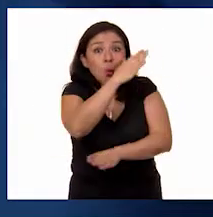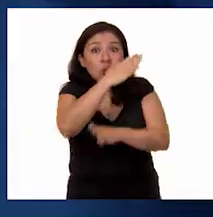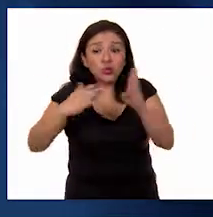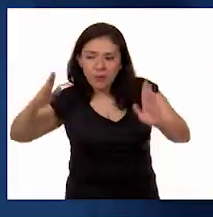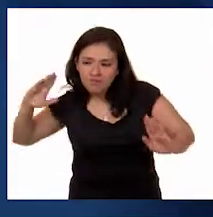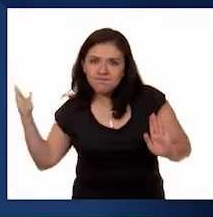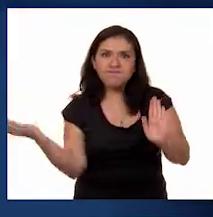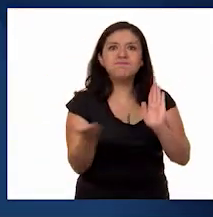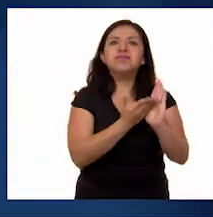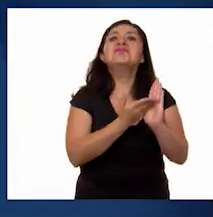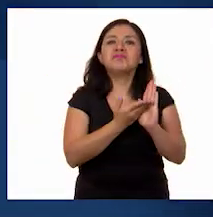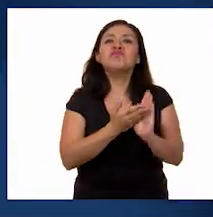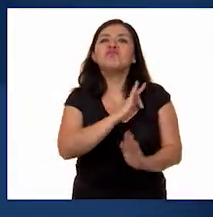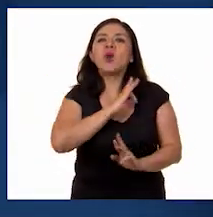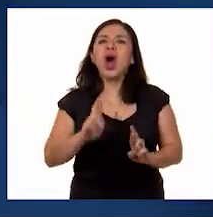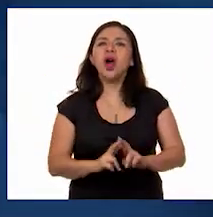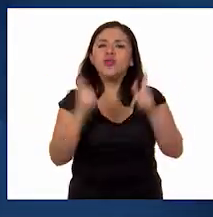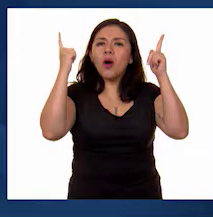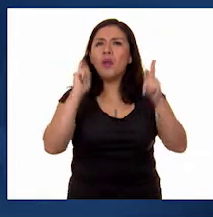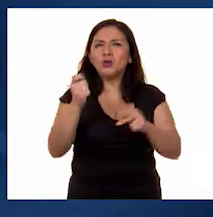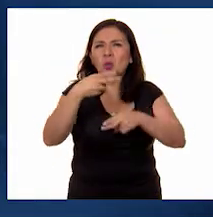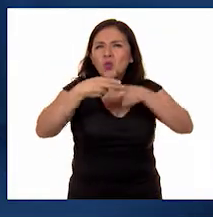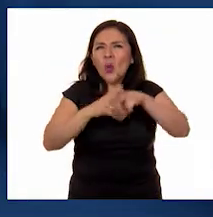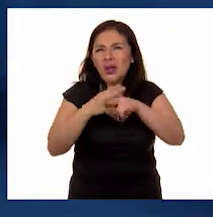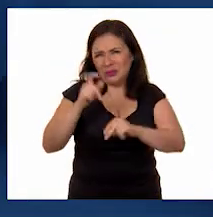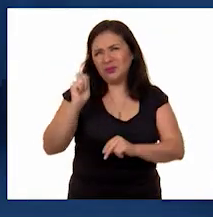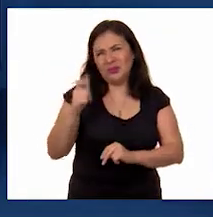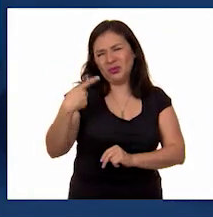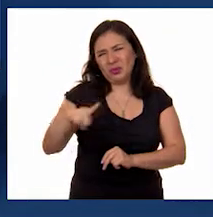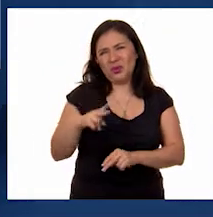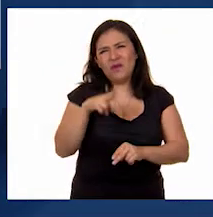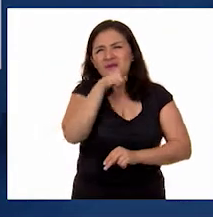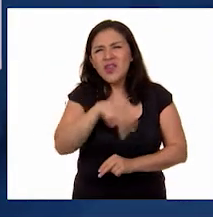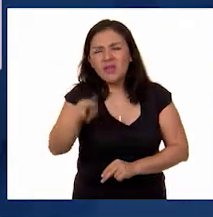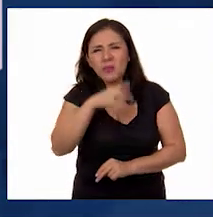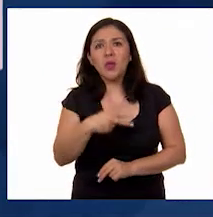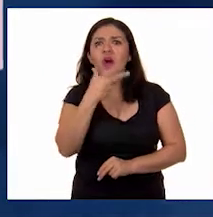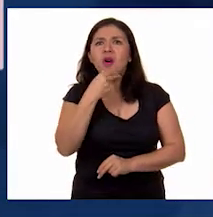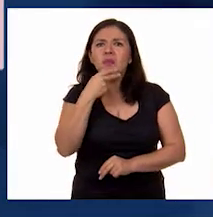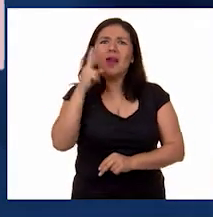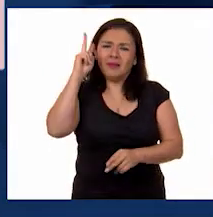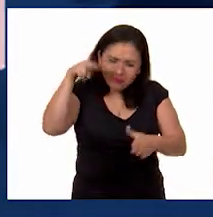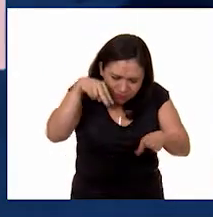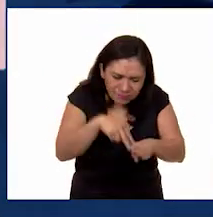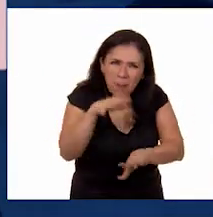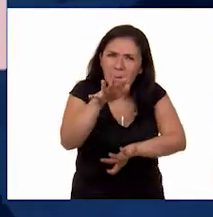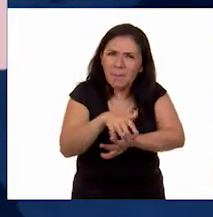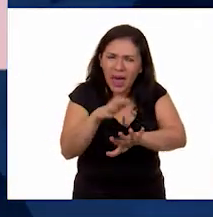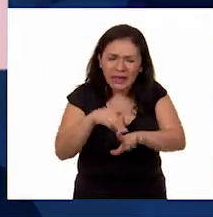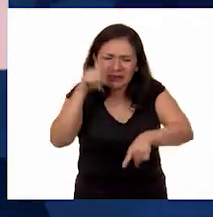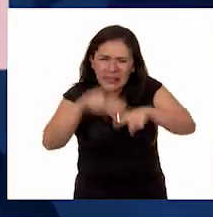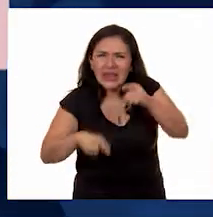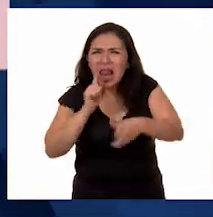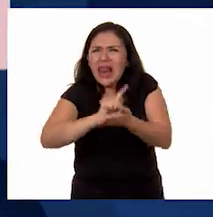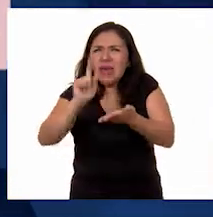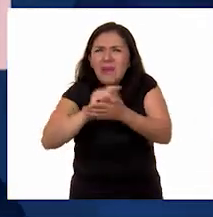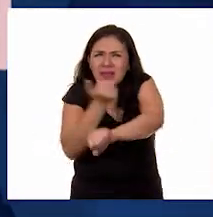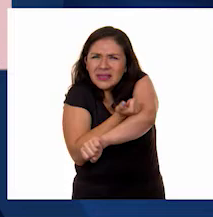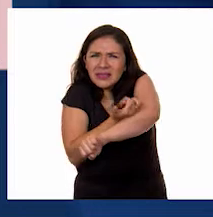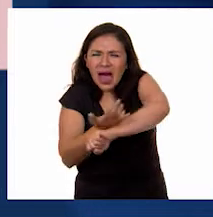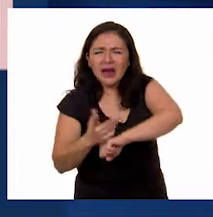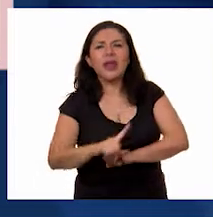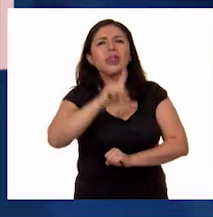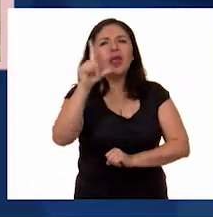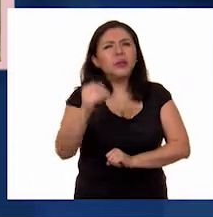cayó de plano, dislocándole las vértebras. El hombre se bajó hasta la mordedura, quitó las gotitas de sangre y durante